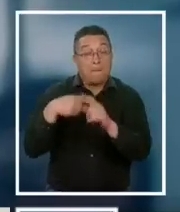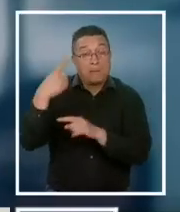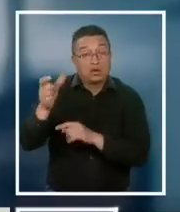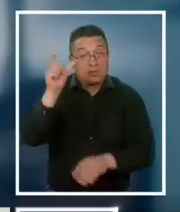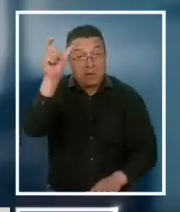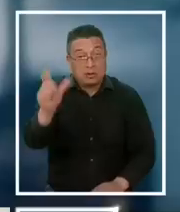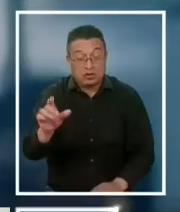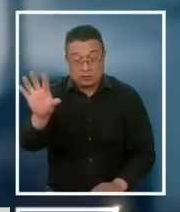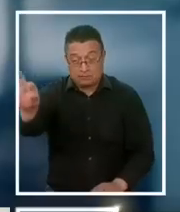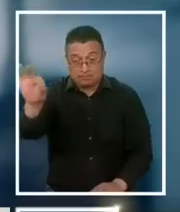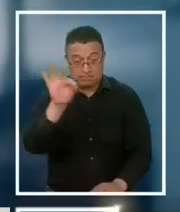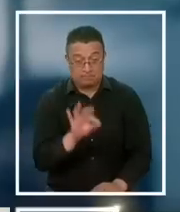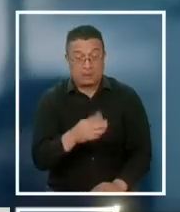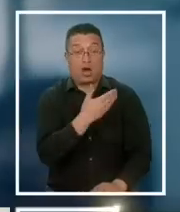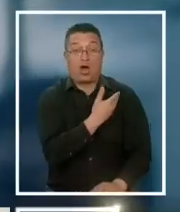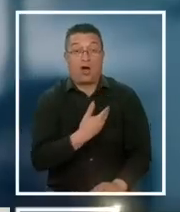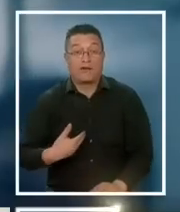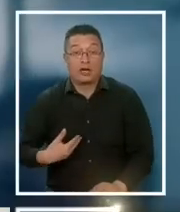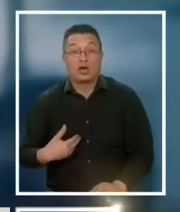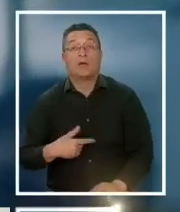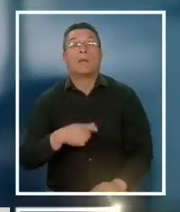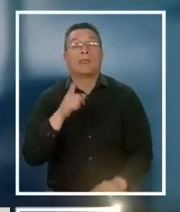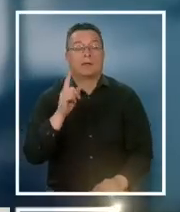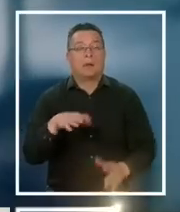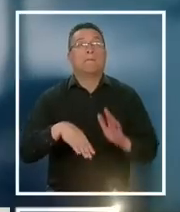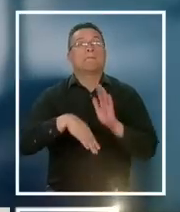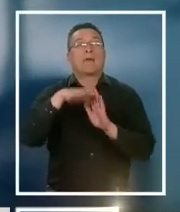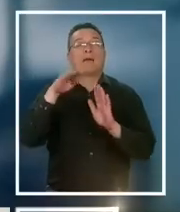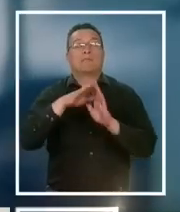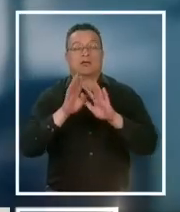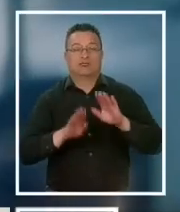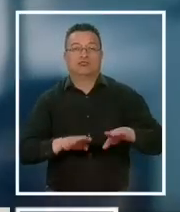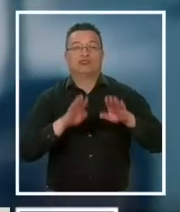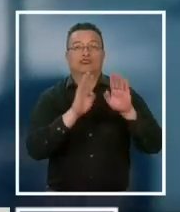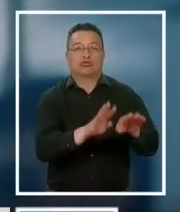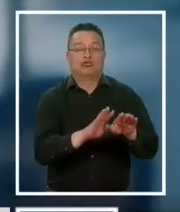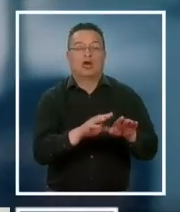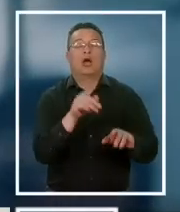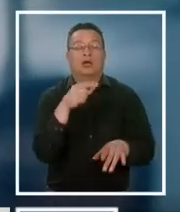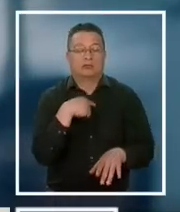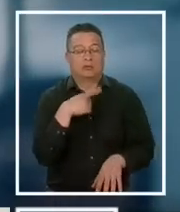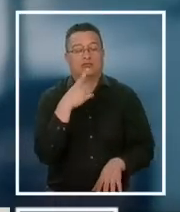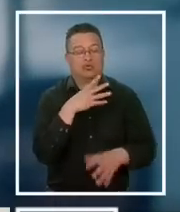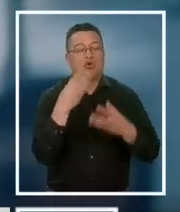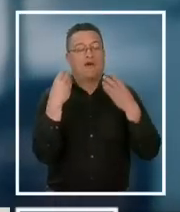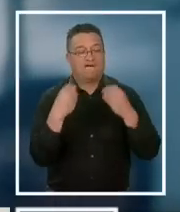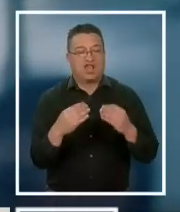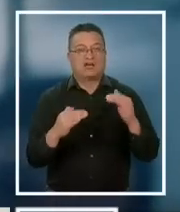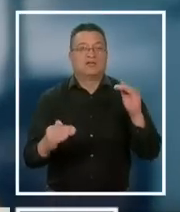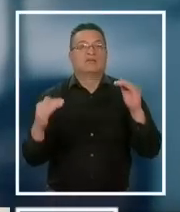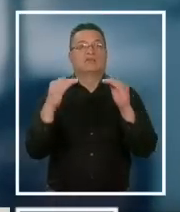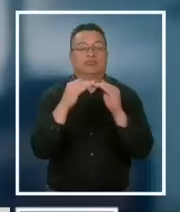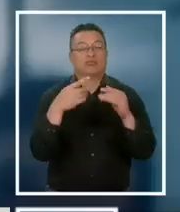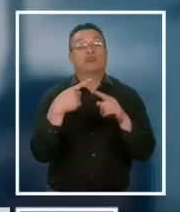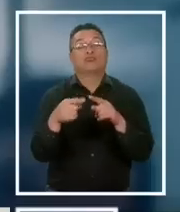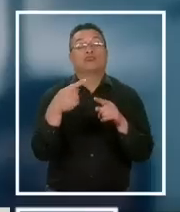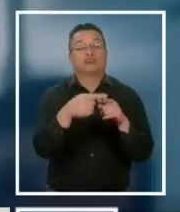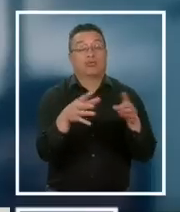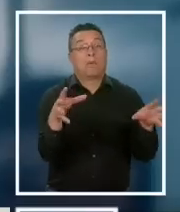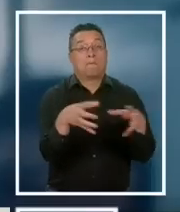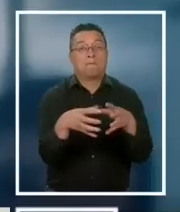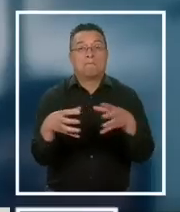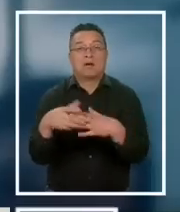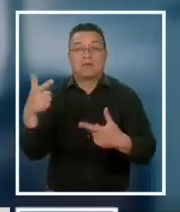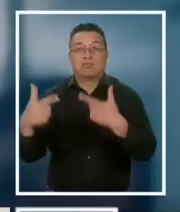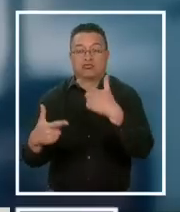que eh se escoja por parte del gobierno sea con una amplia mayoría me parece que es algo muy adecuado y en eso creo que varios partidos se